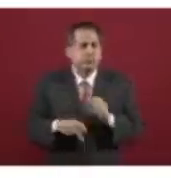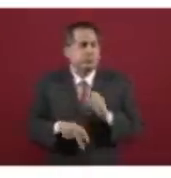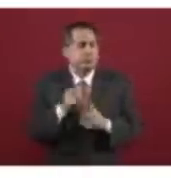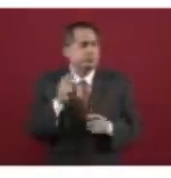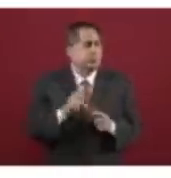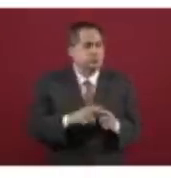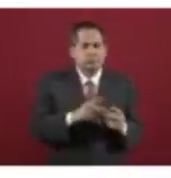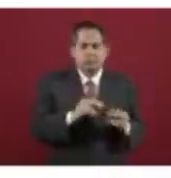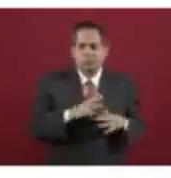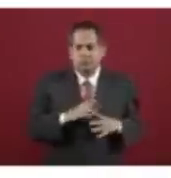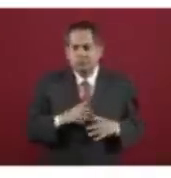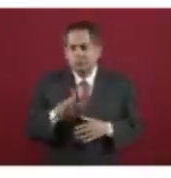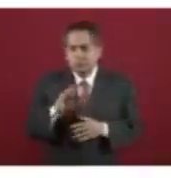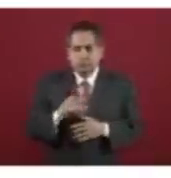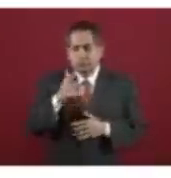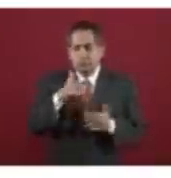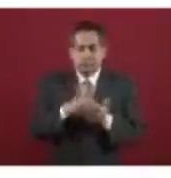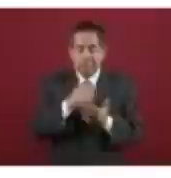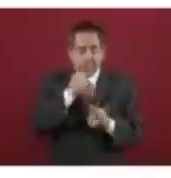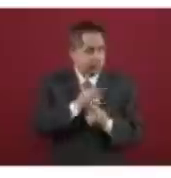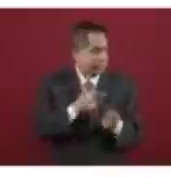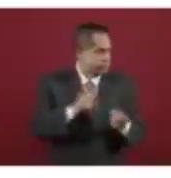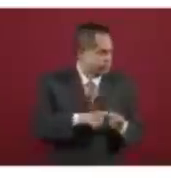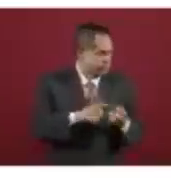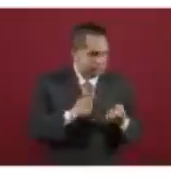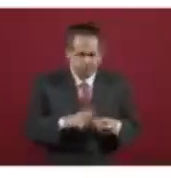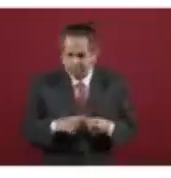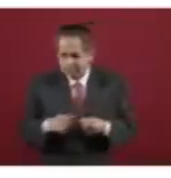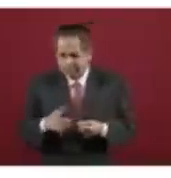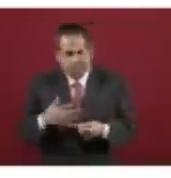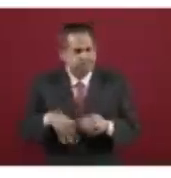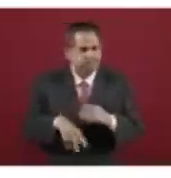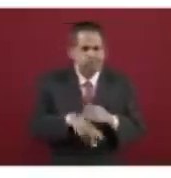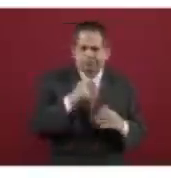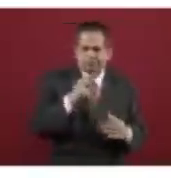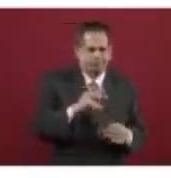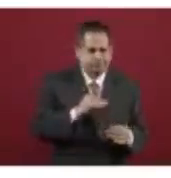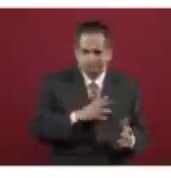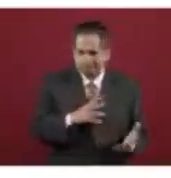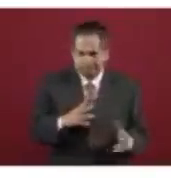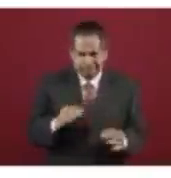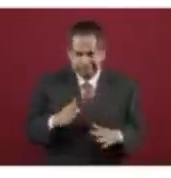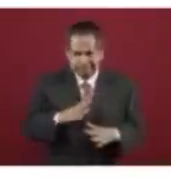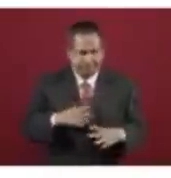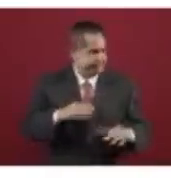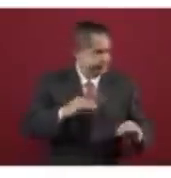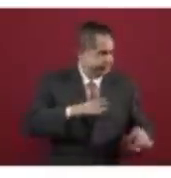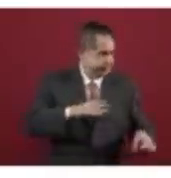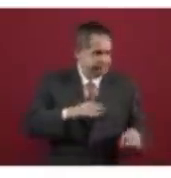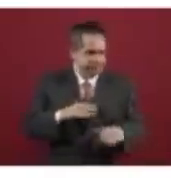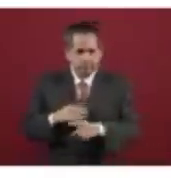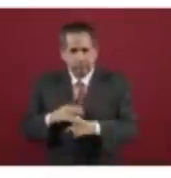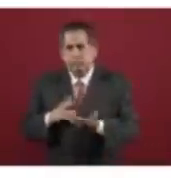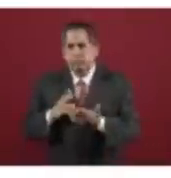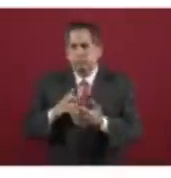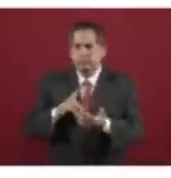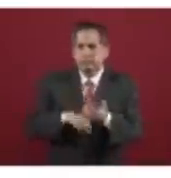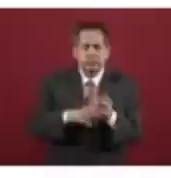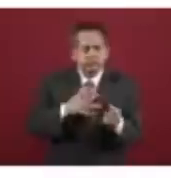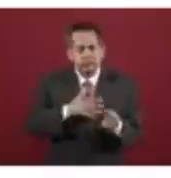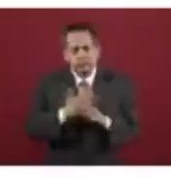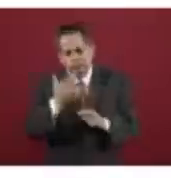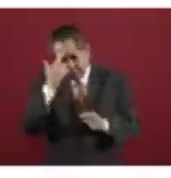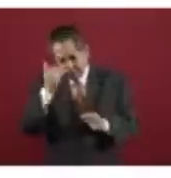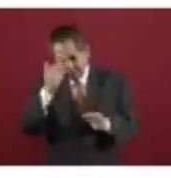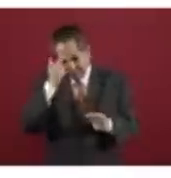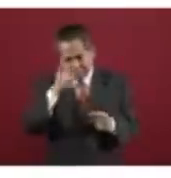97 mil niños que no localizamos. Y hay un catálogo de motivos por los